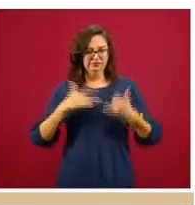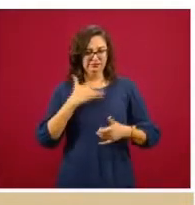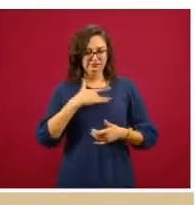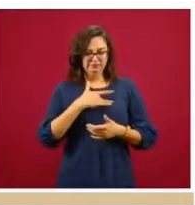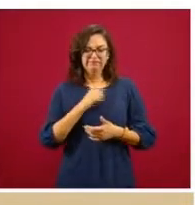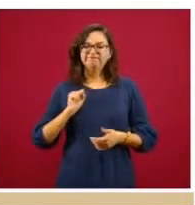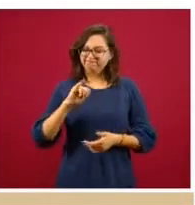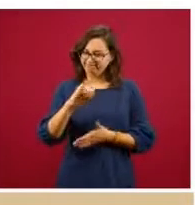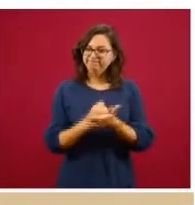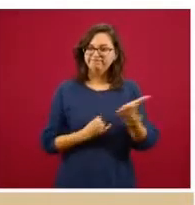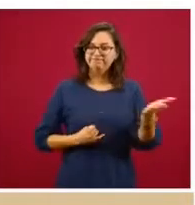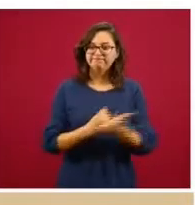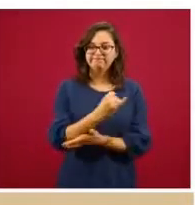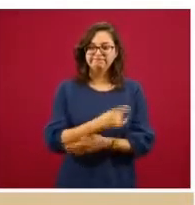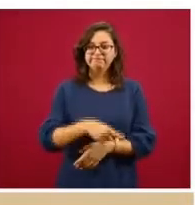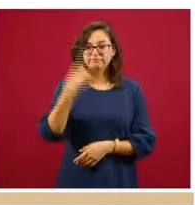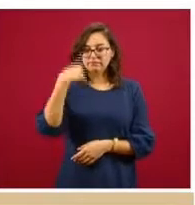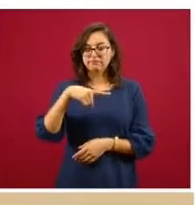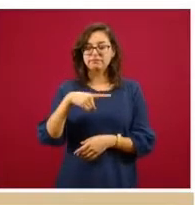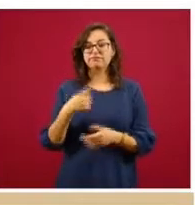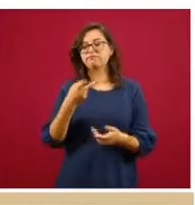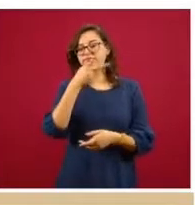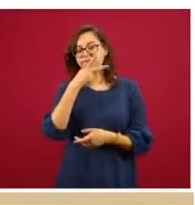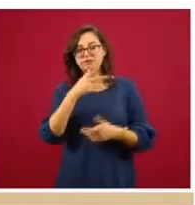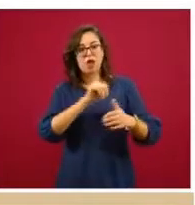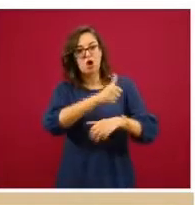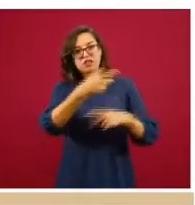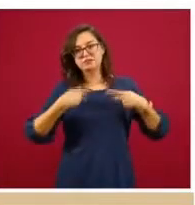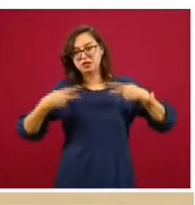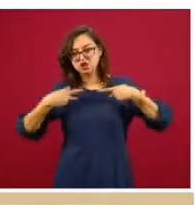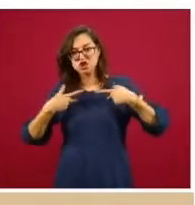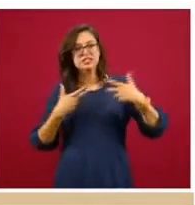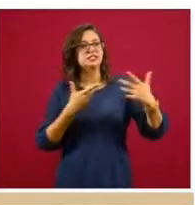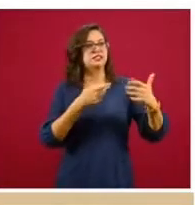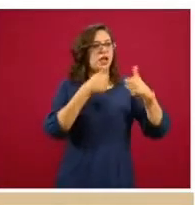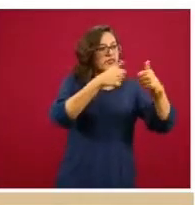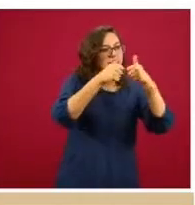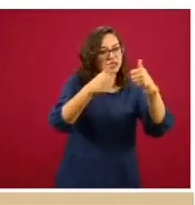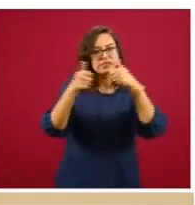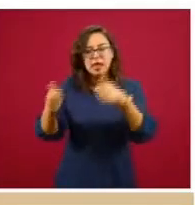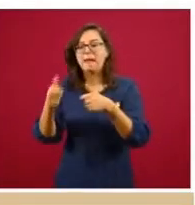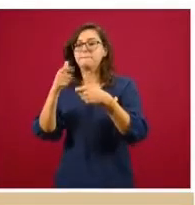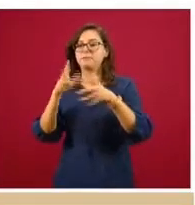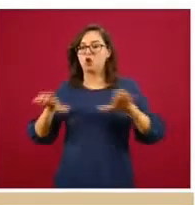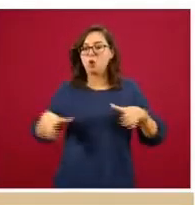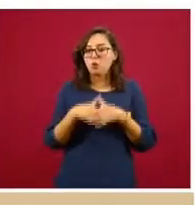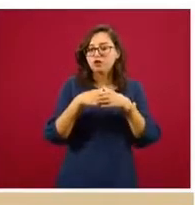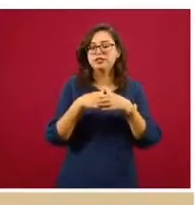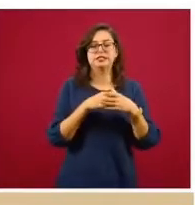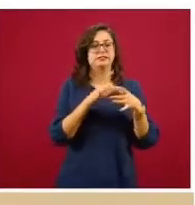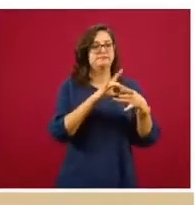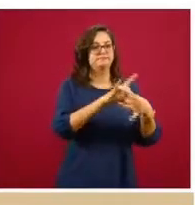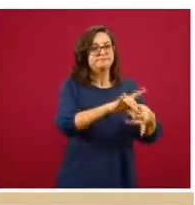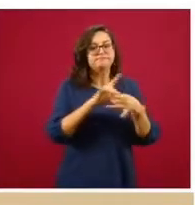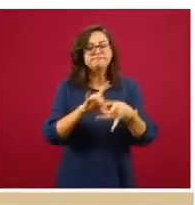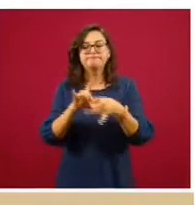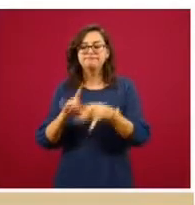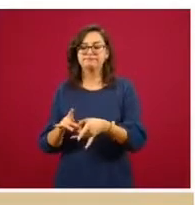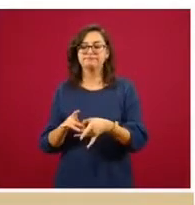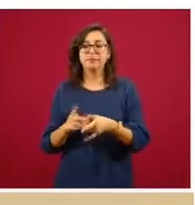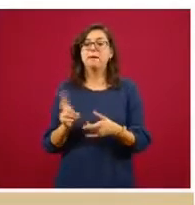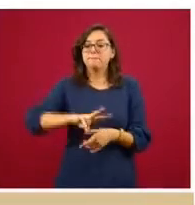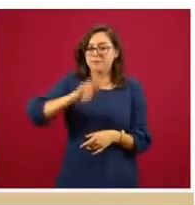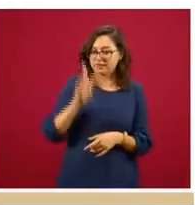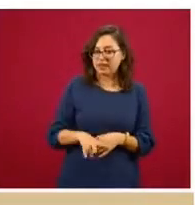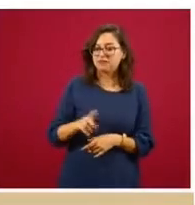están comprometiendo para poder atender a sus pares, para poder hacer algo en su comunidad, para poder llevar a cabo algo que